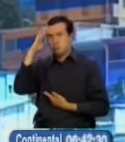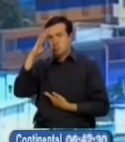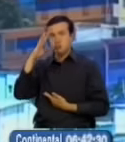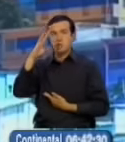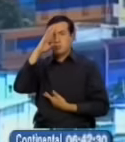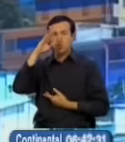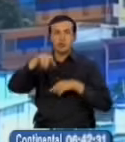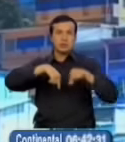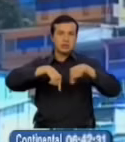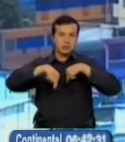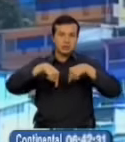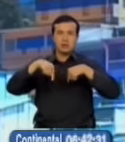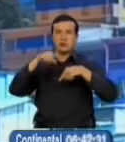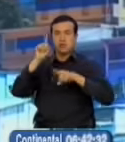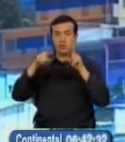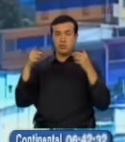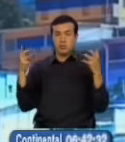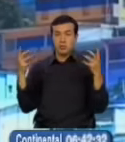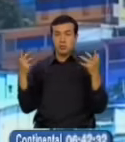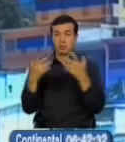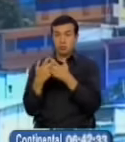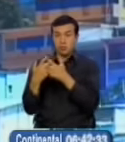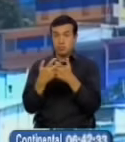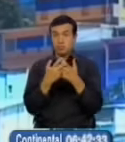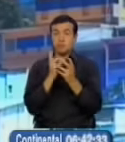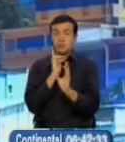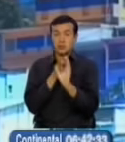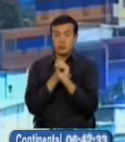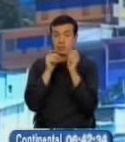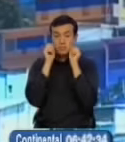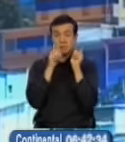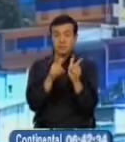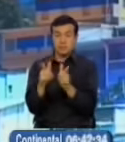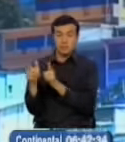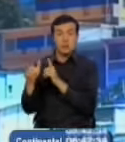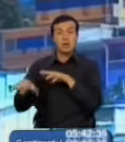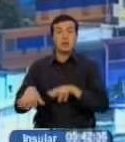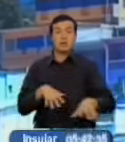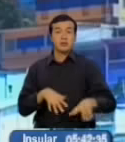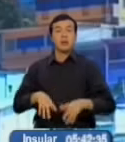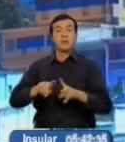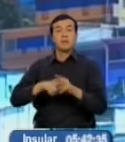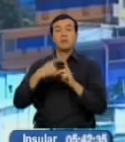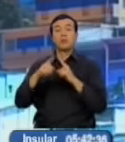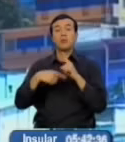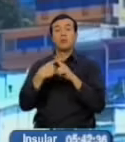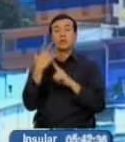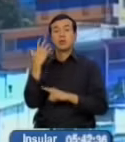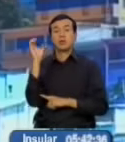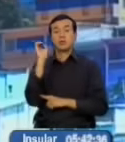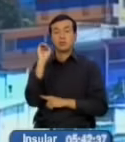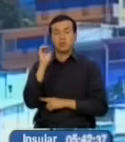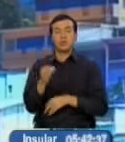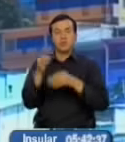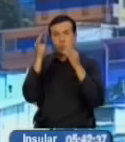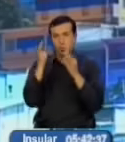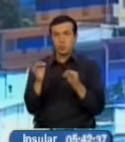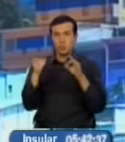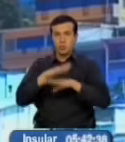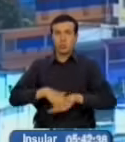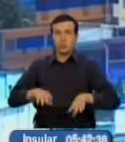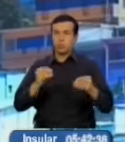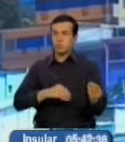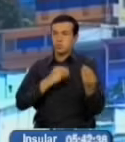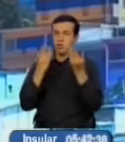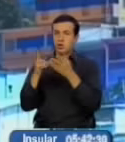tránsito y demás entidades articuladas participarán en el evento. Las actividades oficiales inician el 15 de octubre con la entrega de la sede a